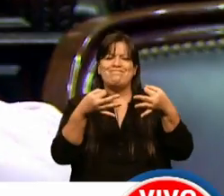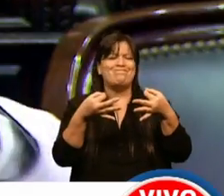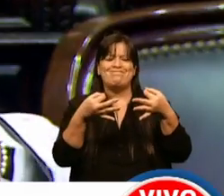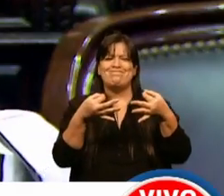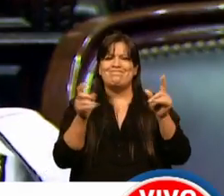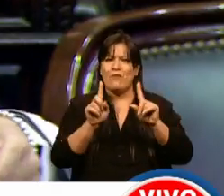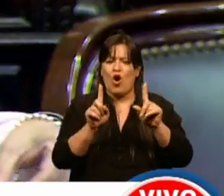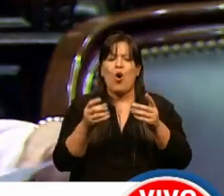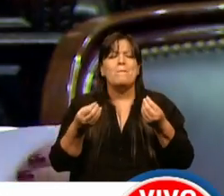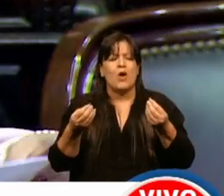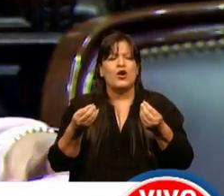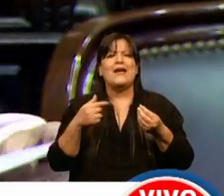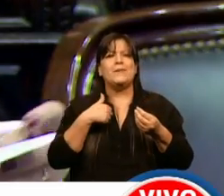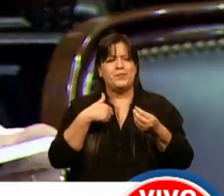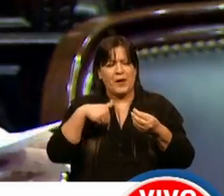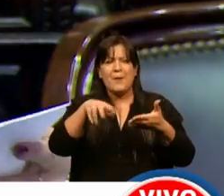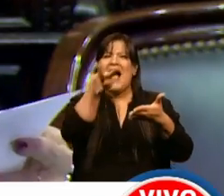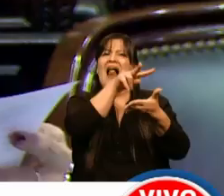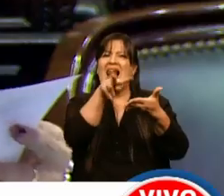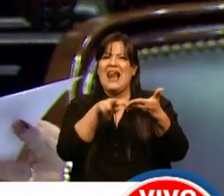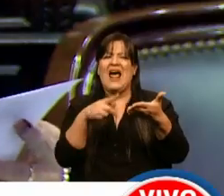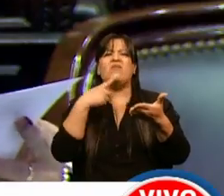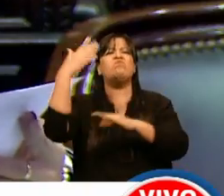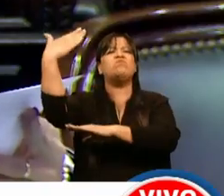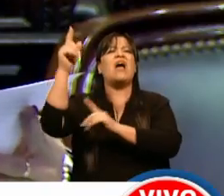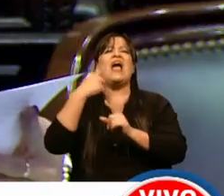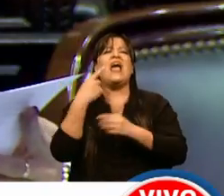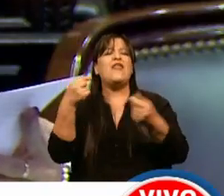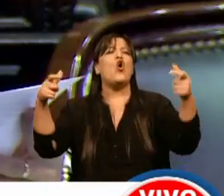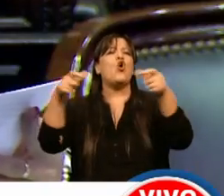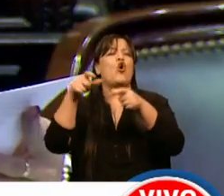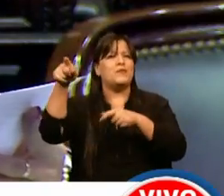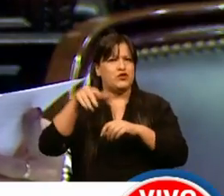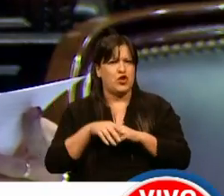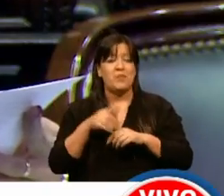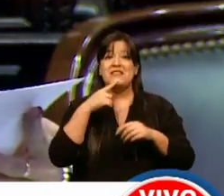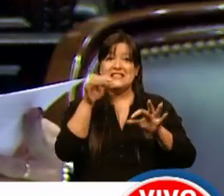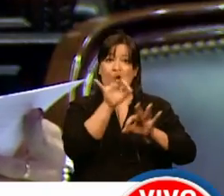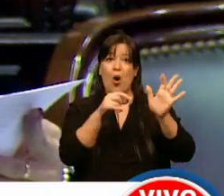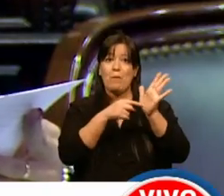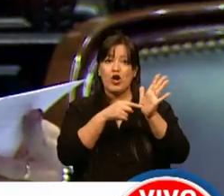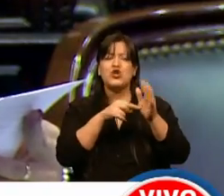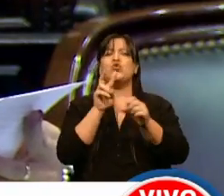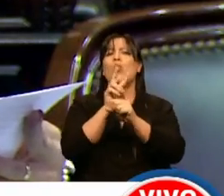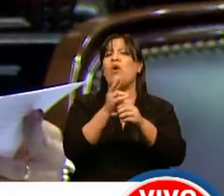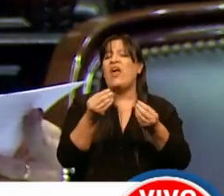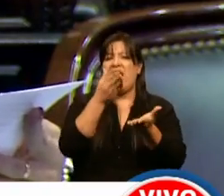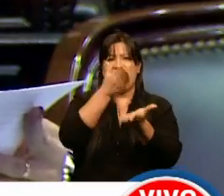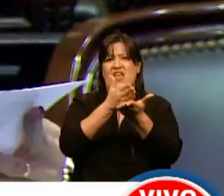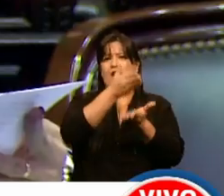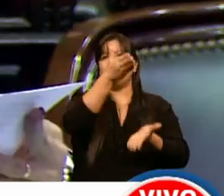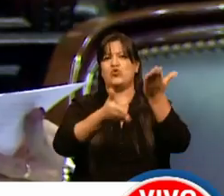permítanme leer expresamente lo que manifestó en la comisión que con este proyecto se cuida un derecho humano